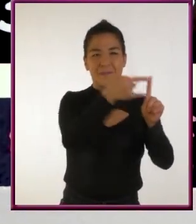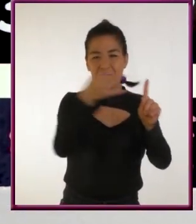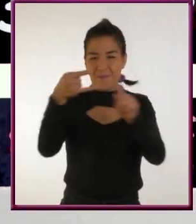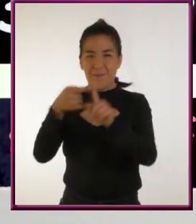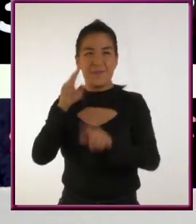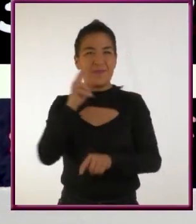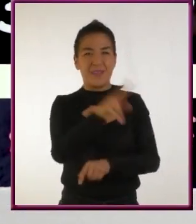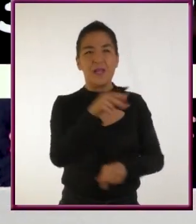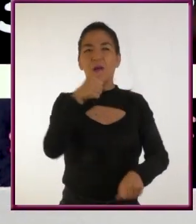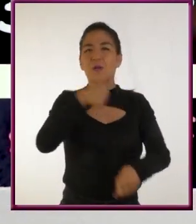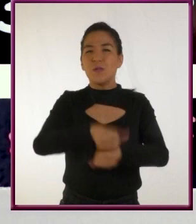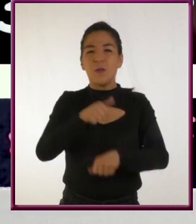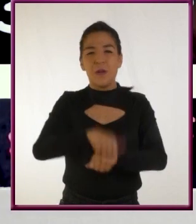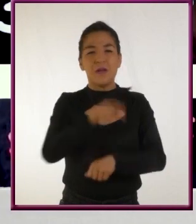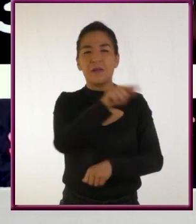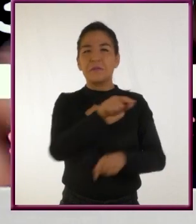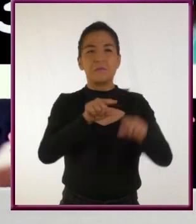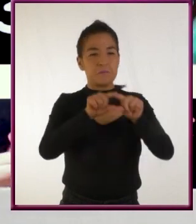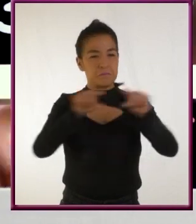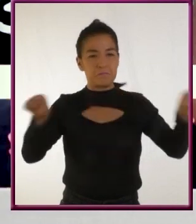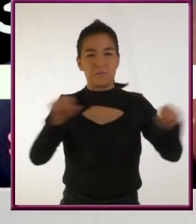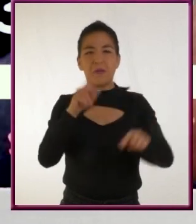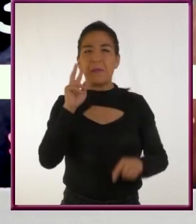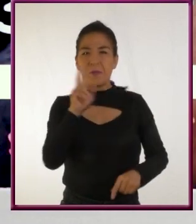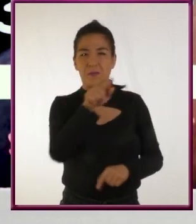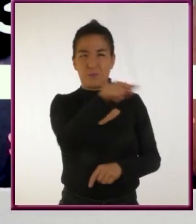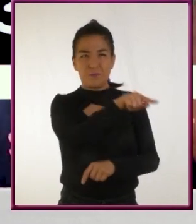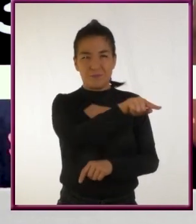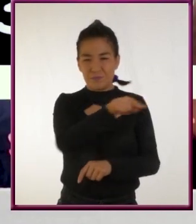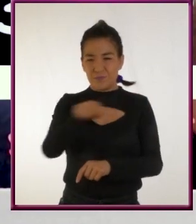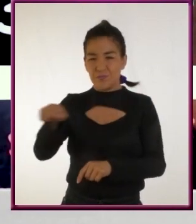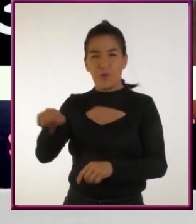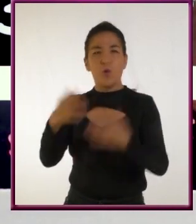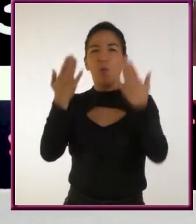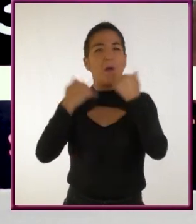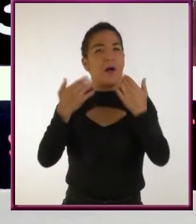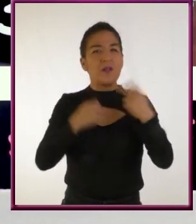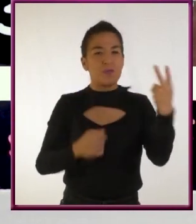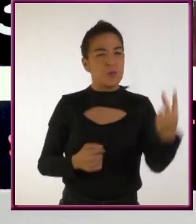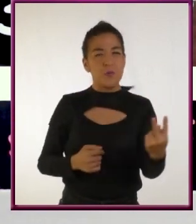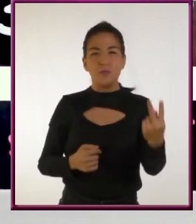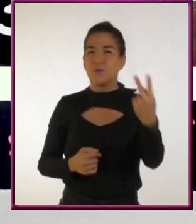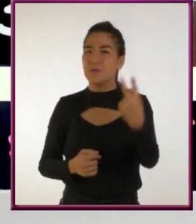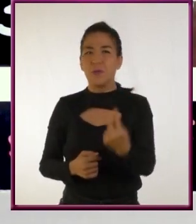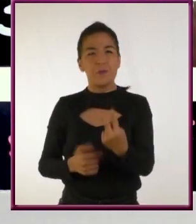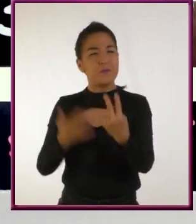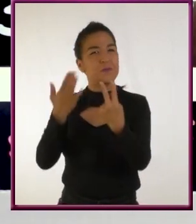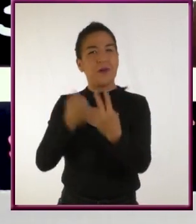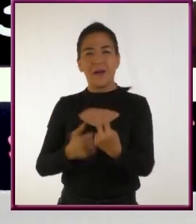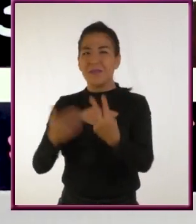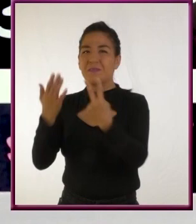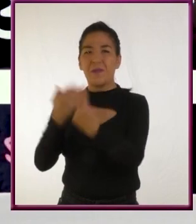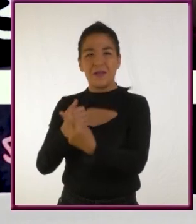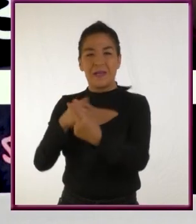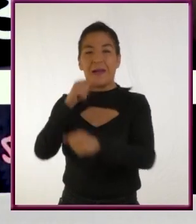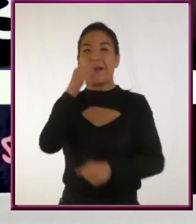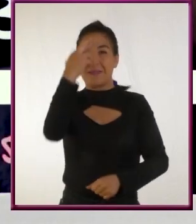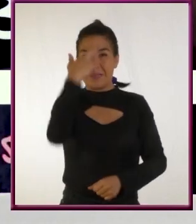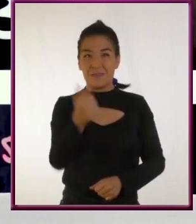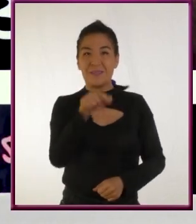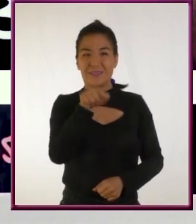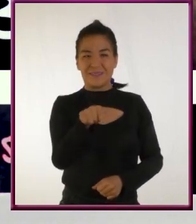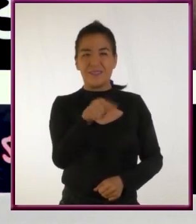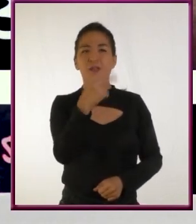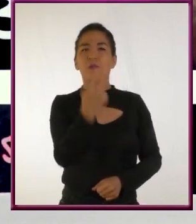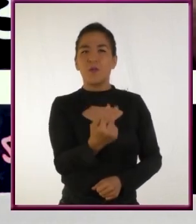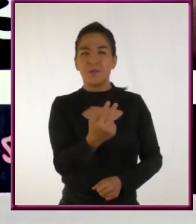dos casillas y que son los únicos del renglón. Si te fijas, aquí no hay 2, aquí no hay 2, aquí no hay 2.